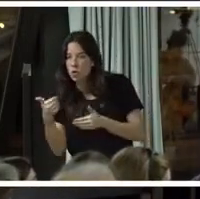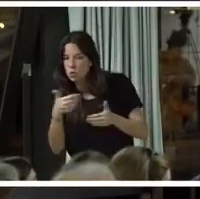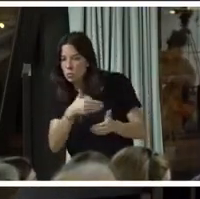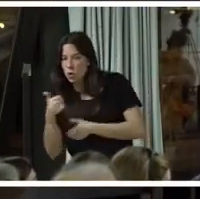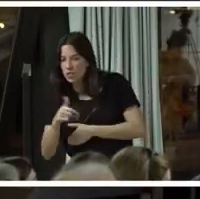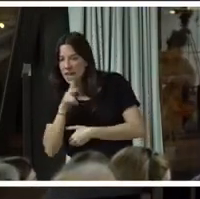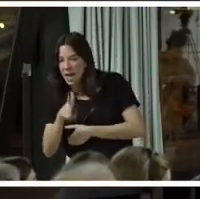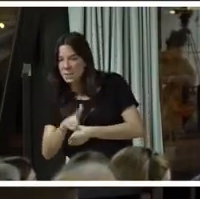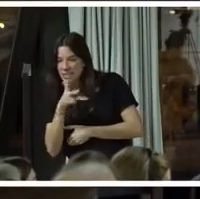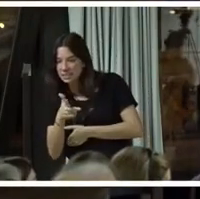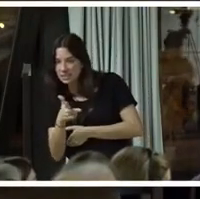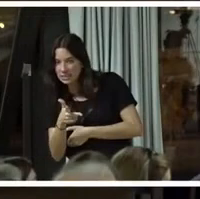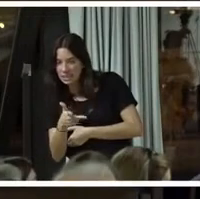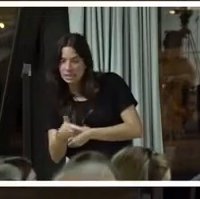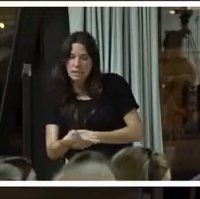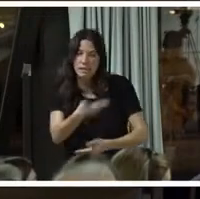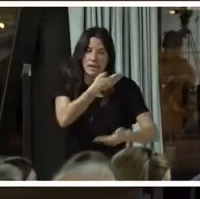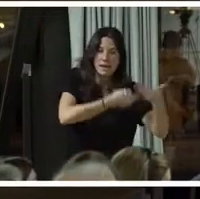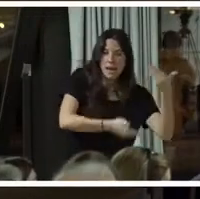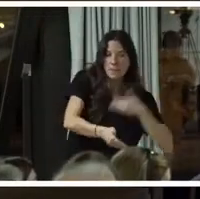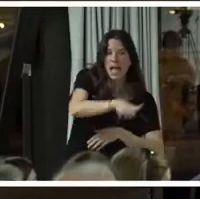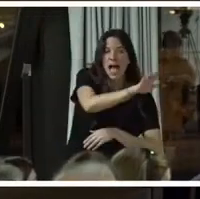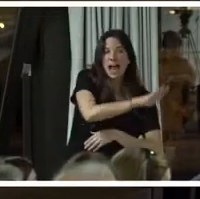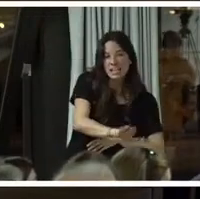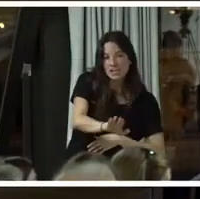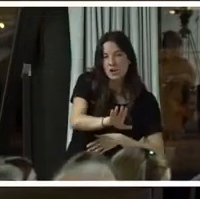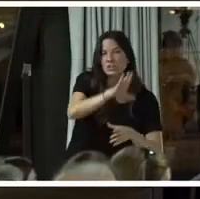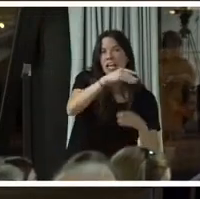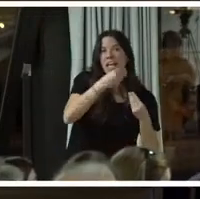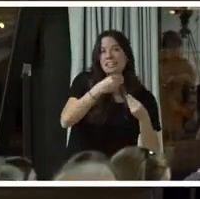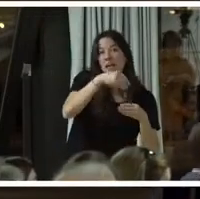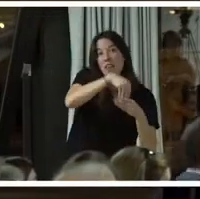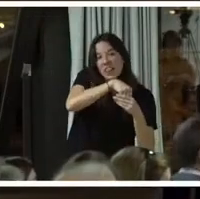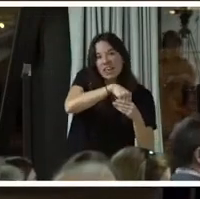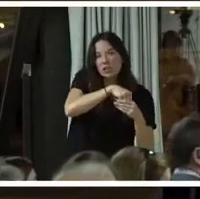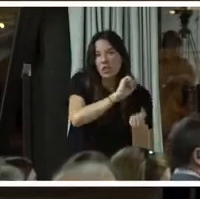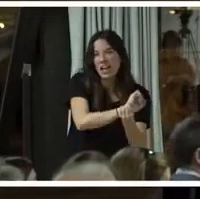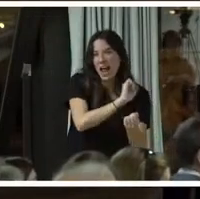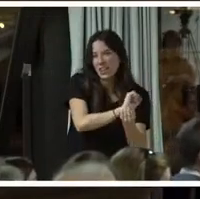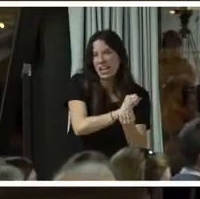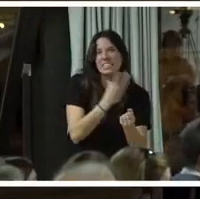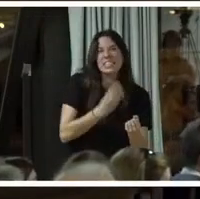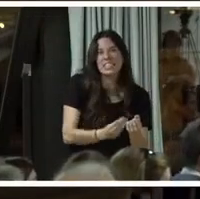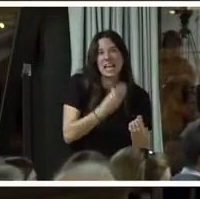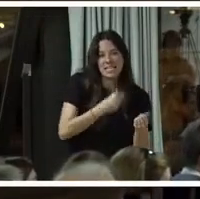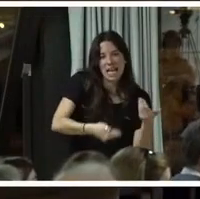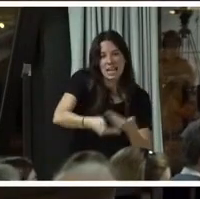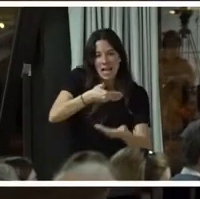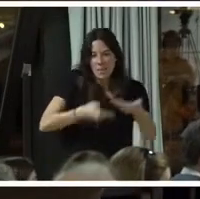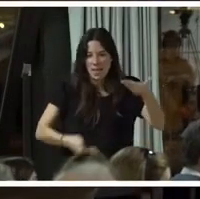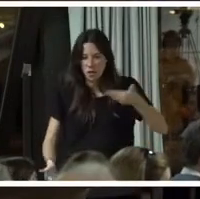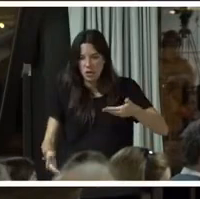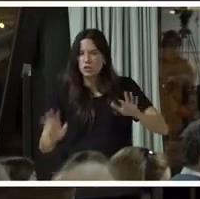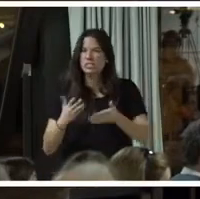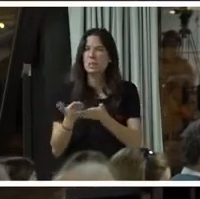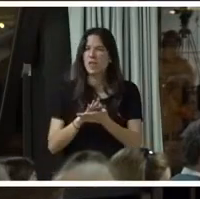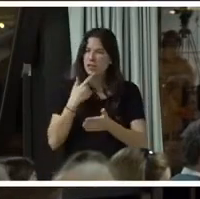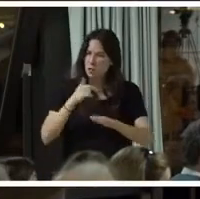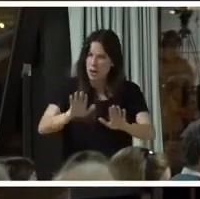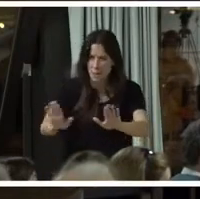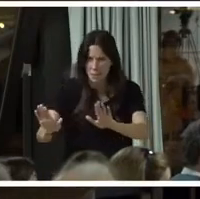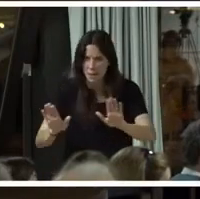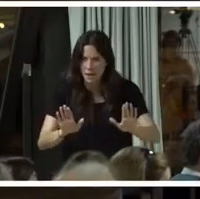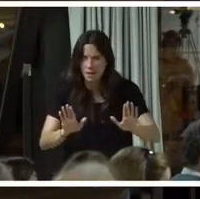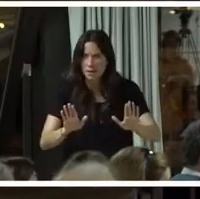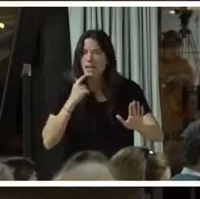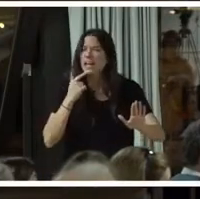jamás por niños en las cárceles israelí y el mediador ha dicho para para para para es